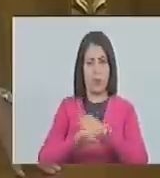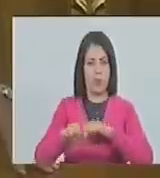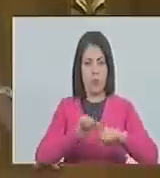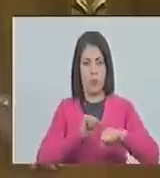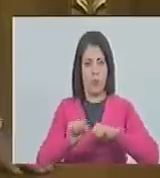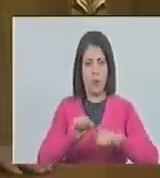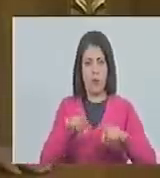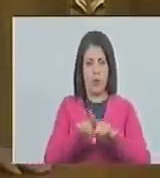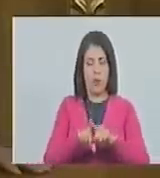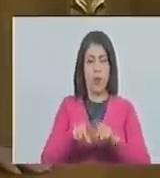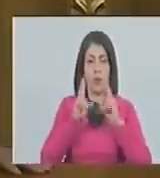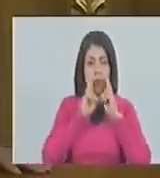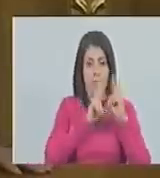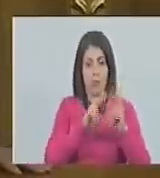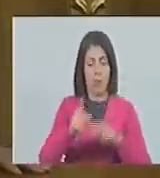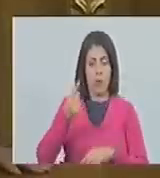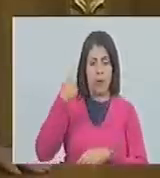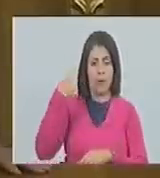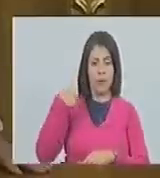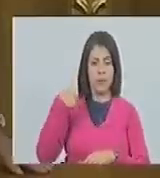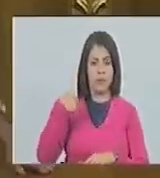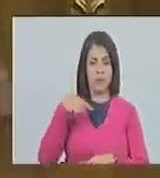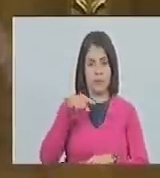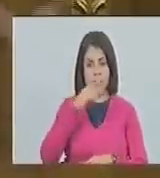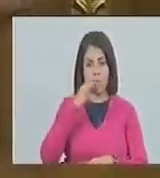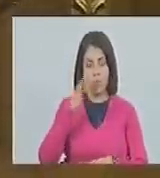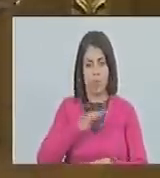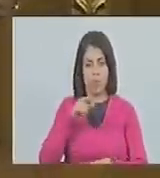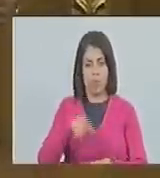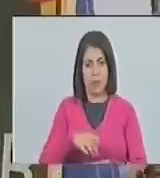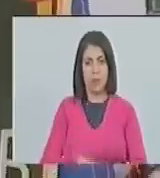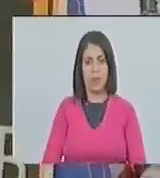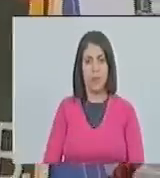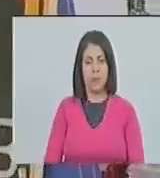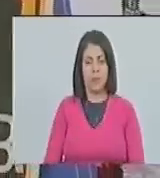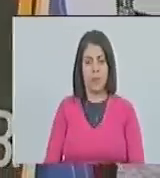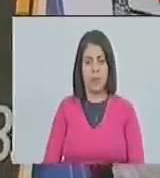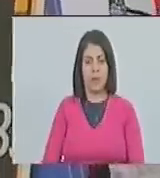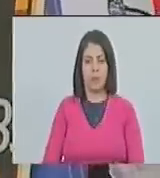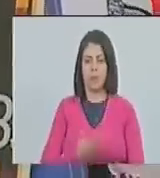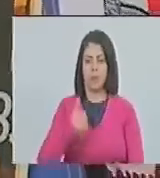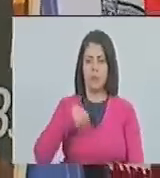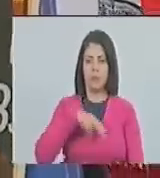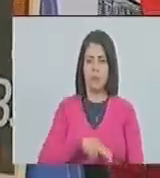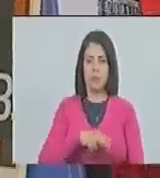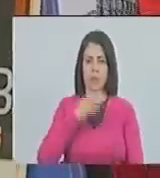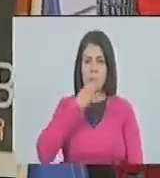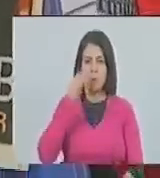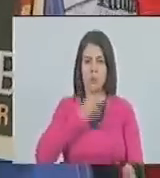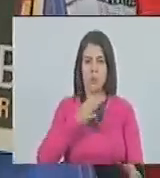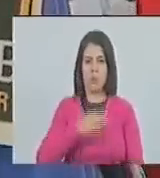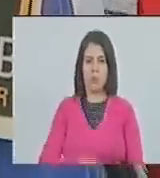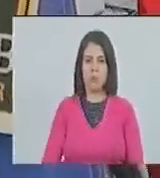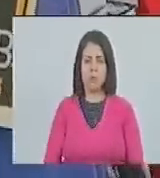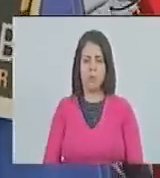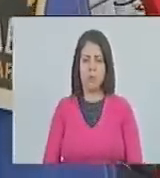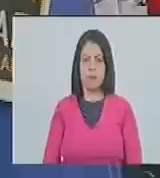movimiento como el que vimos ayer, y eso realmente refuerza nuestra